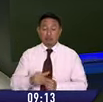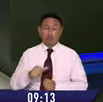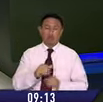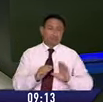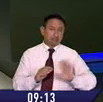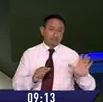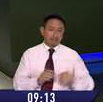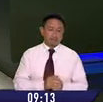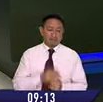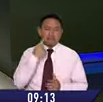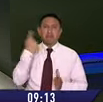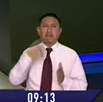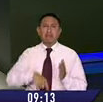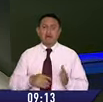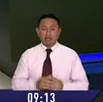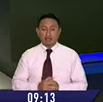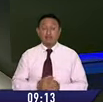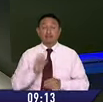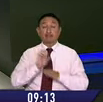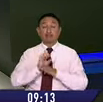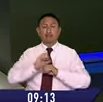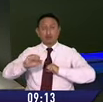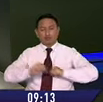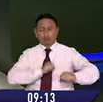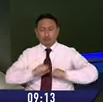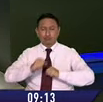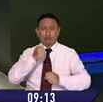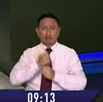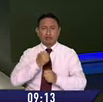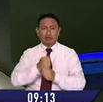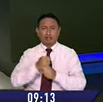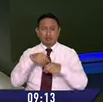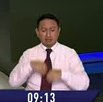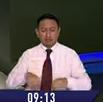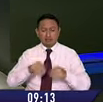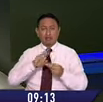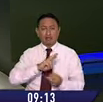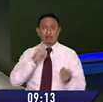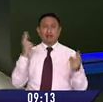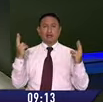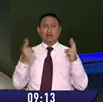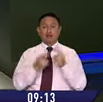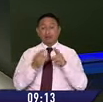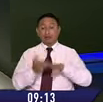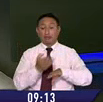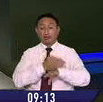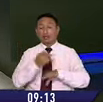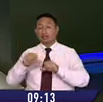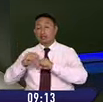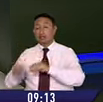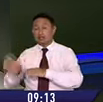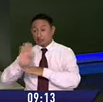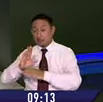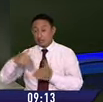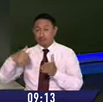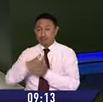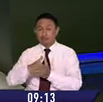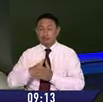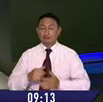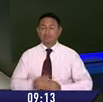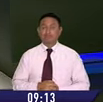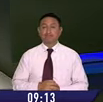no. ¿Para qué ha dicho? Para que el país trabaje, para que el país tenga las reformas que no le dieron paso justamente los